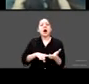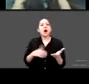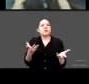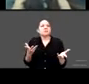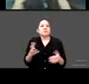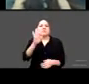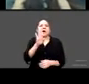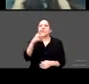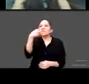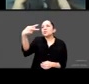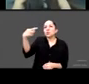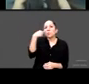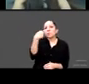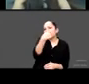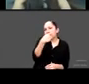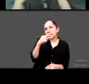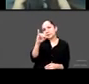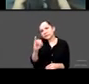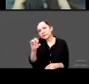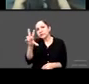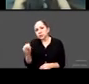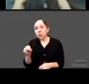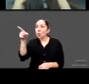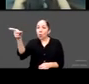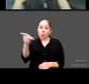voluntad propia, lastimar o no lastimar.